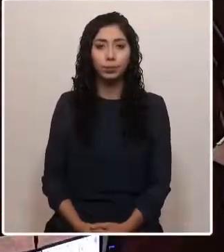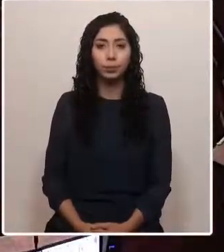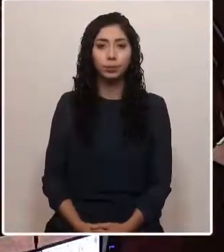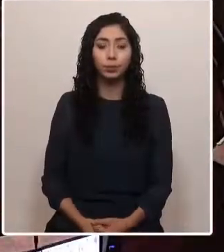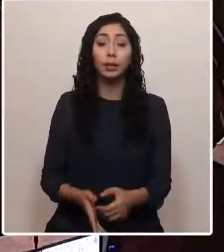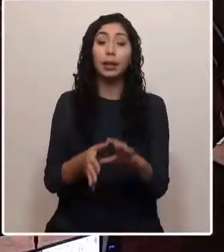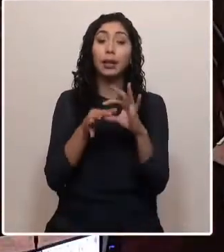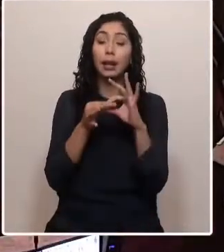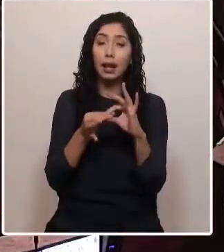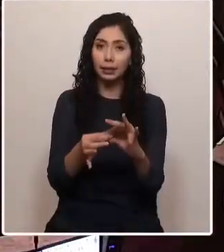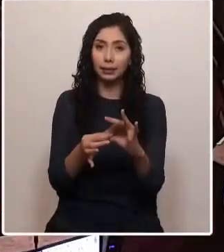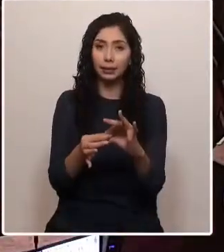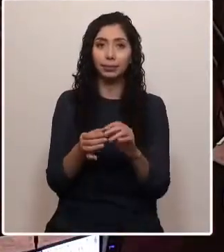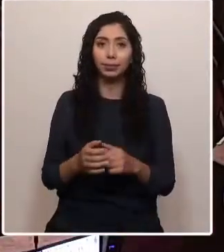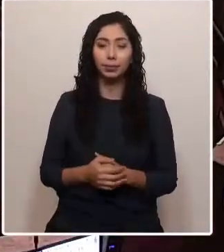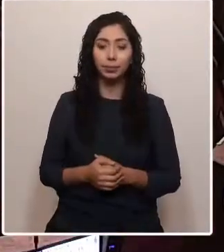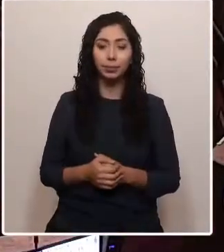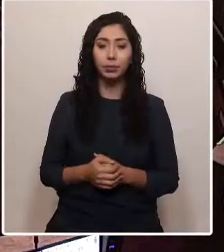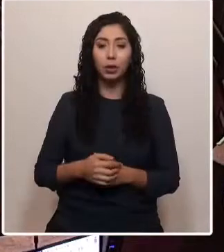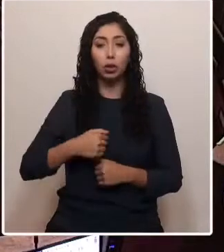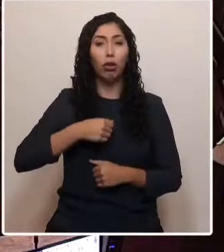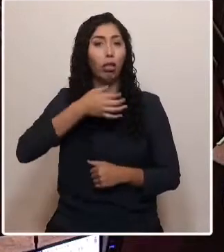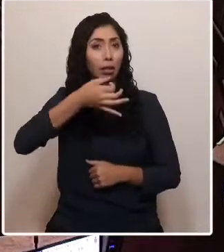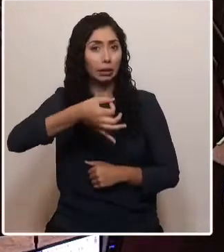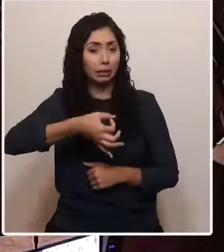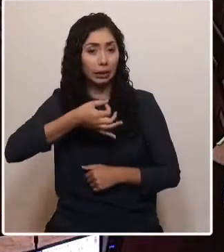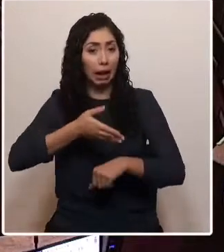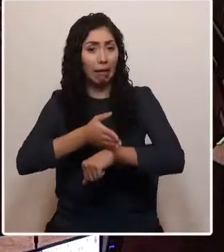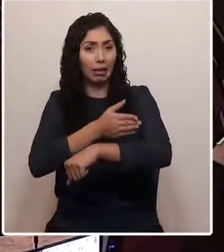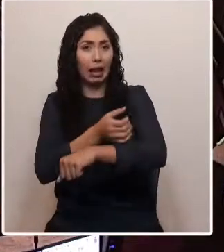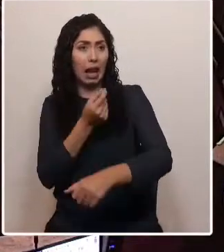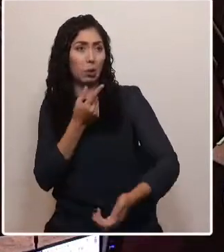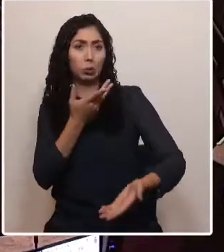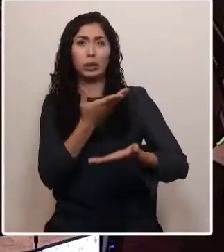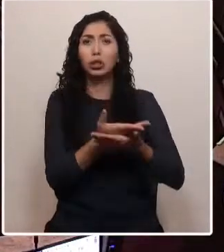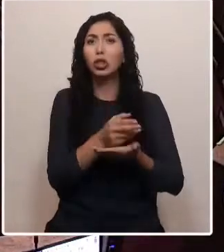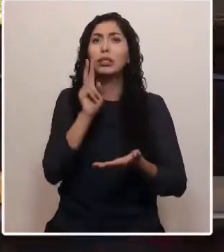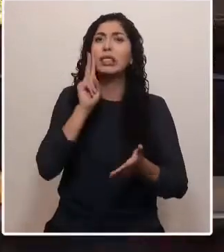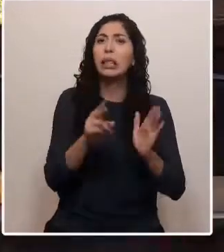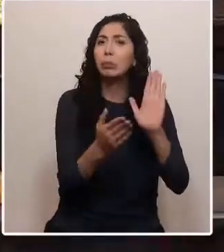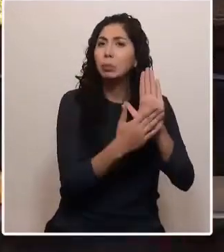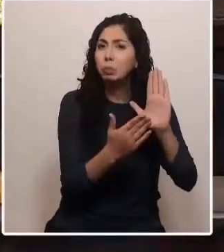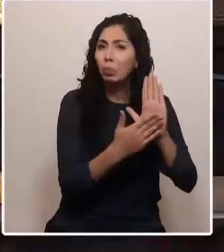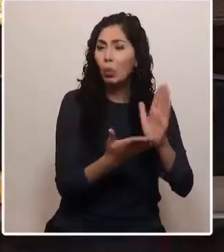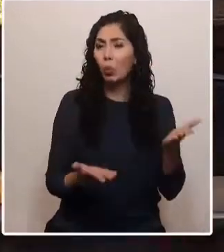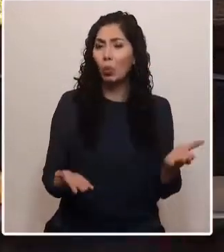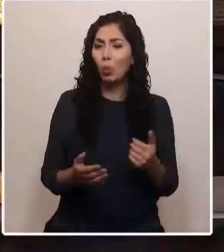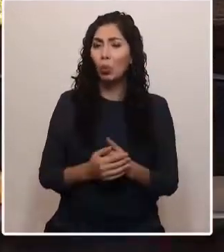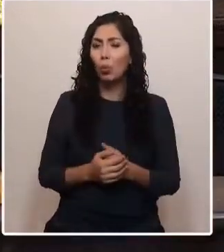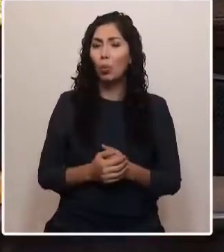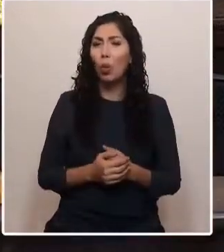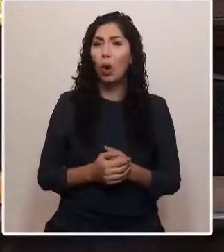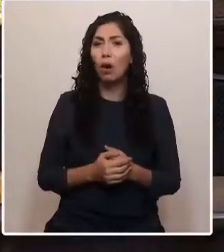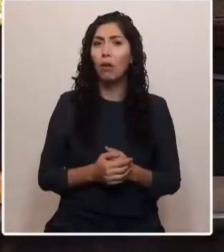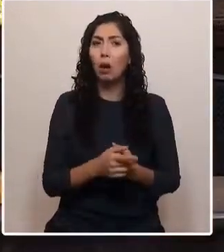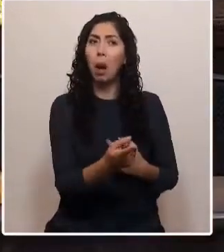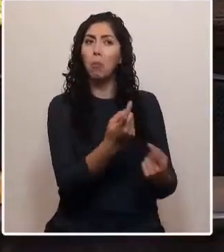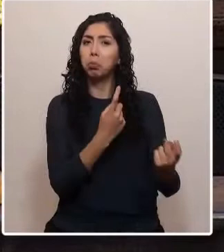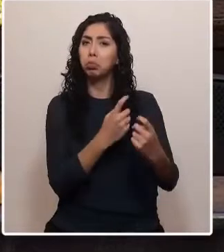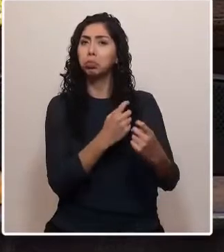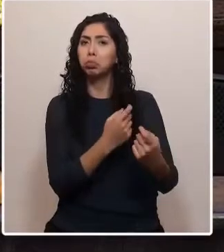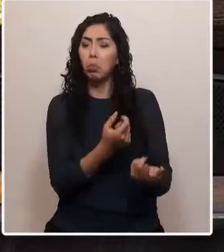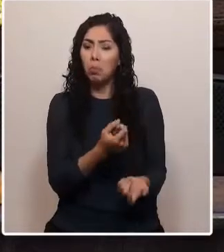Gracias. Decía respecto de esta acusación infundada, que me acusa de plantear interpretaciones personales, o sea, no se puede